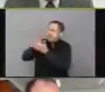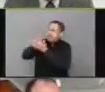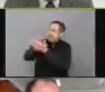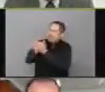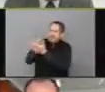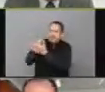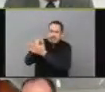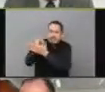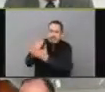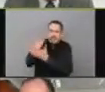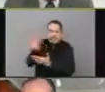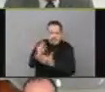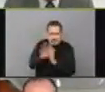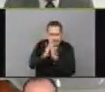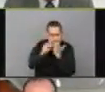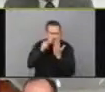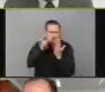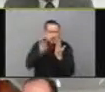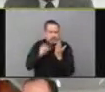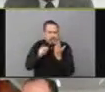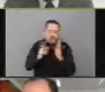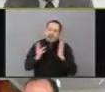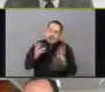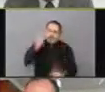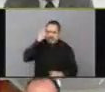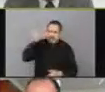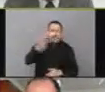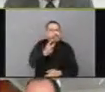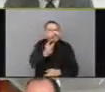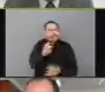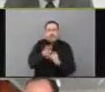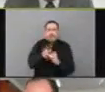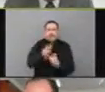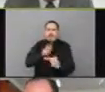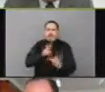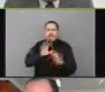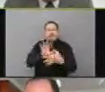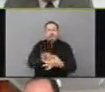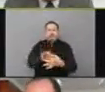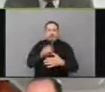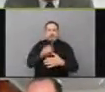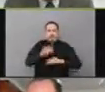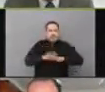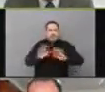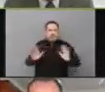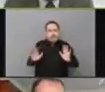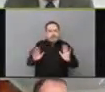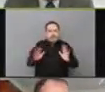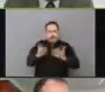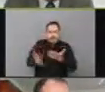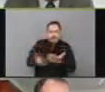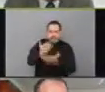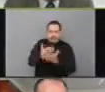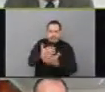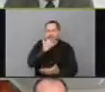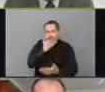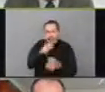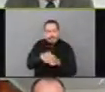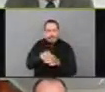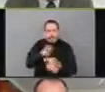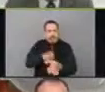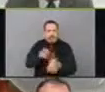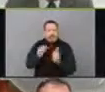pues me hacen alejarme de la posición que se sostiene en la consulta. Esto, desde luego,